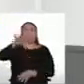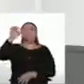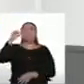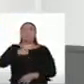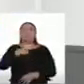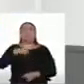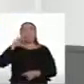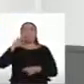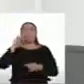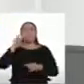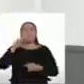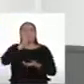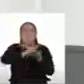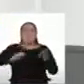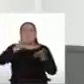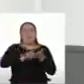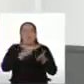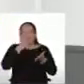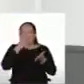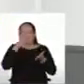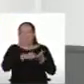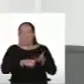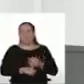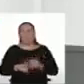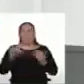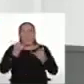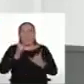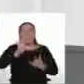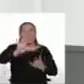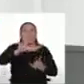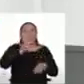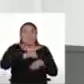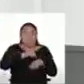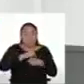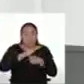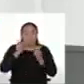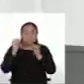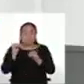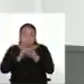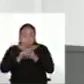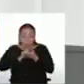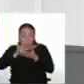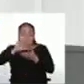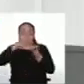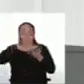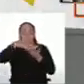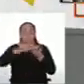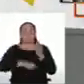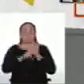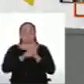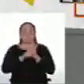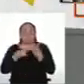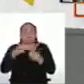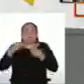el tocino. Ahora les toca a ustedes redactar su propio proyecto de ley. Yo de hecho estoy muy